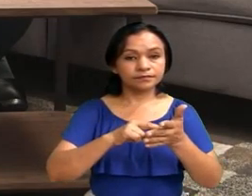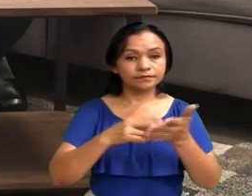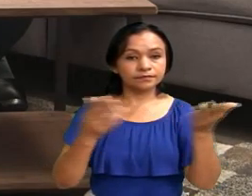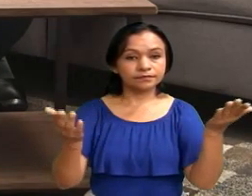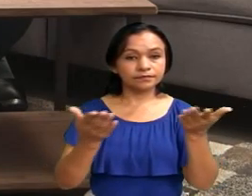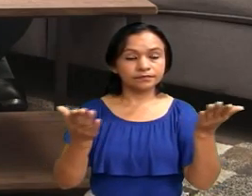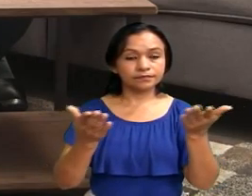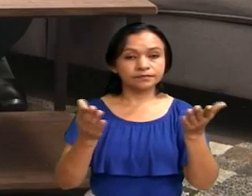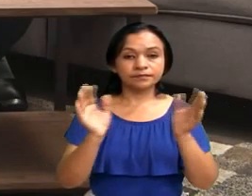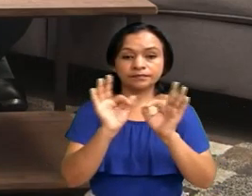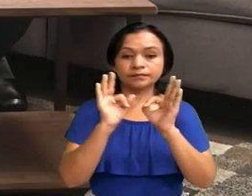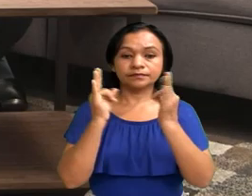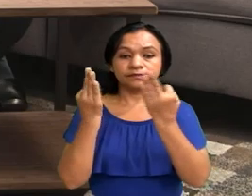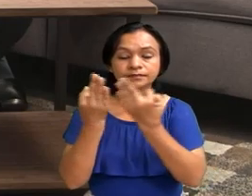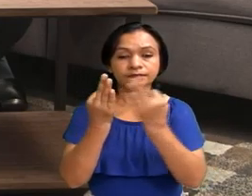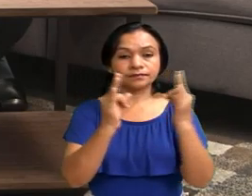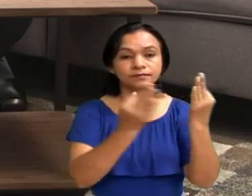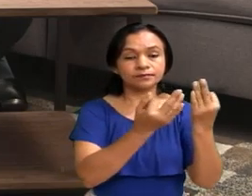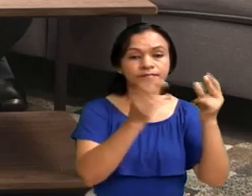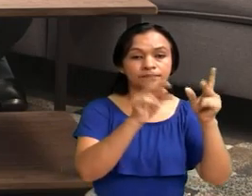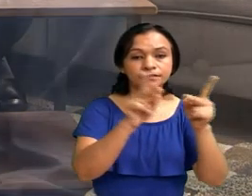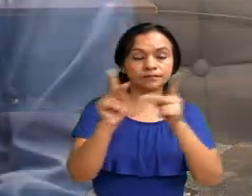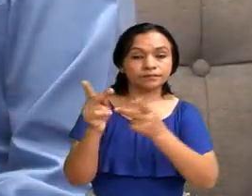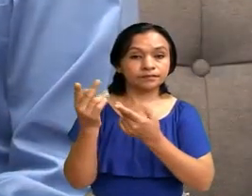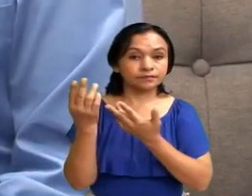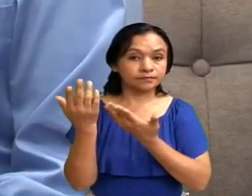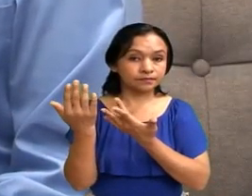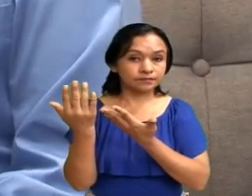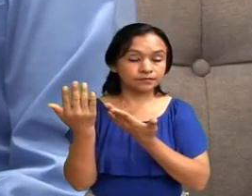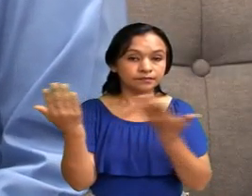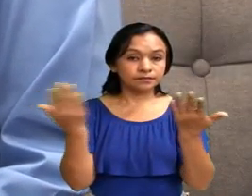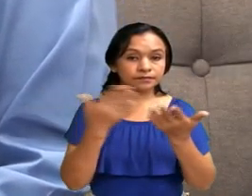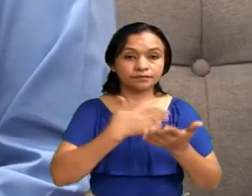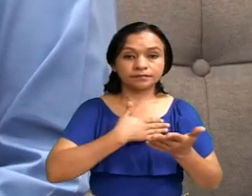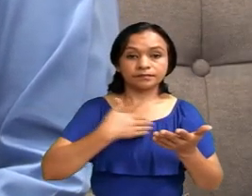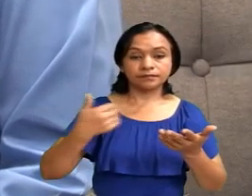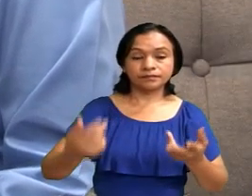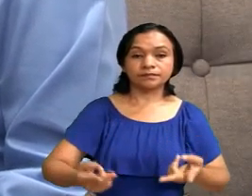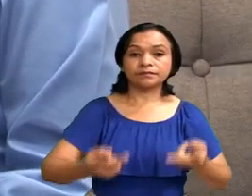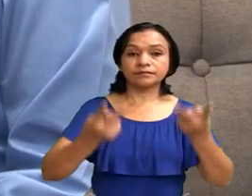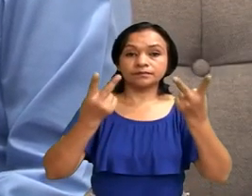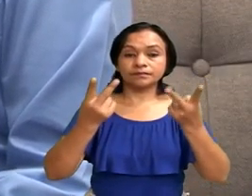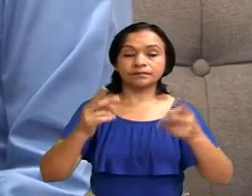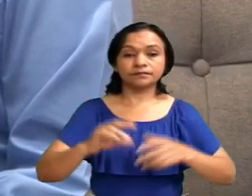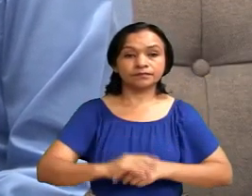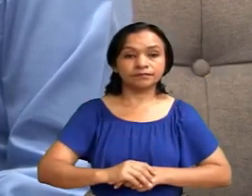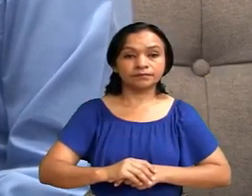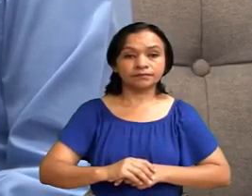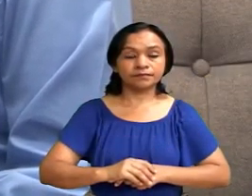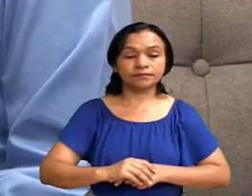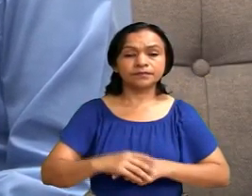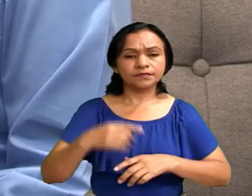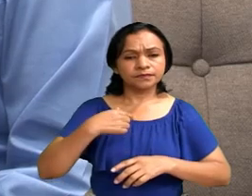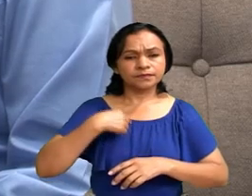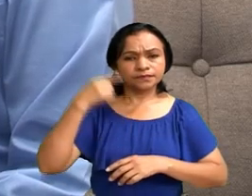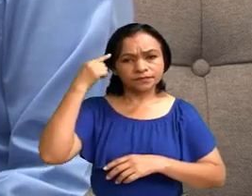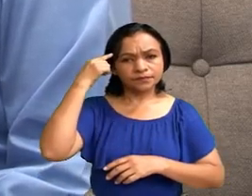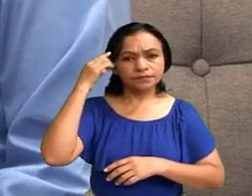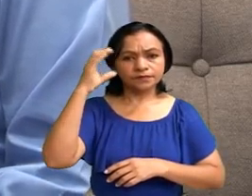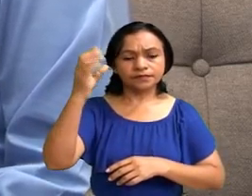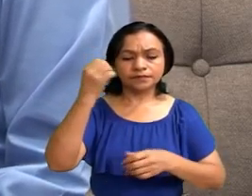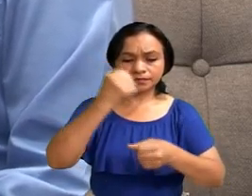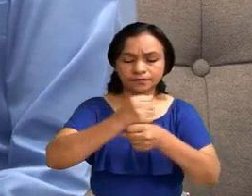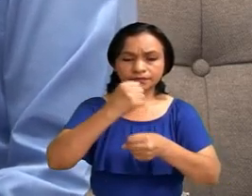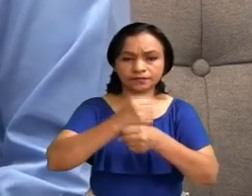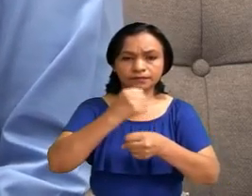para una familia, para una persona que espera y cómo le mejora la calidad de vida. Entonces, yo creo que además de haber